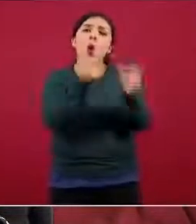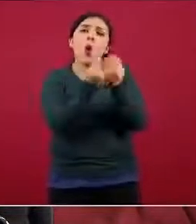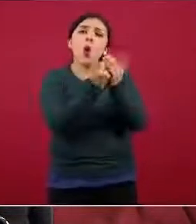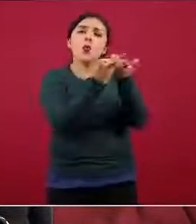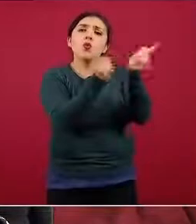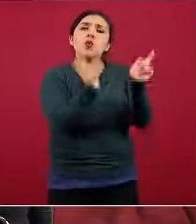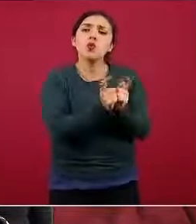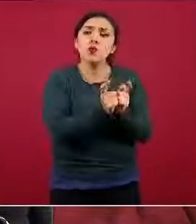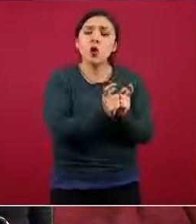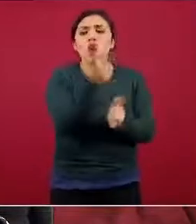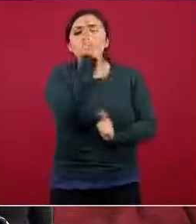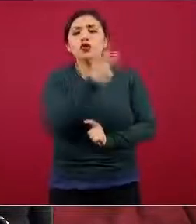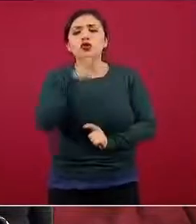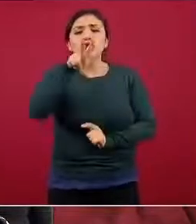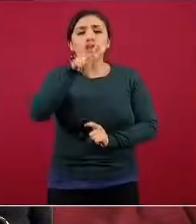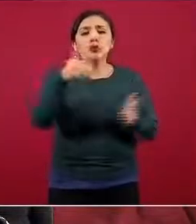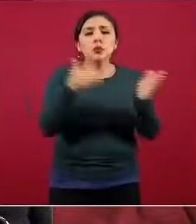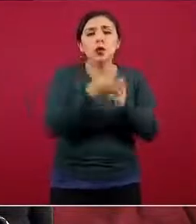de estos